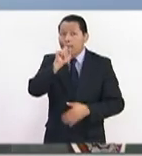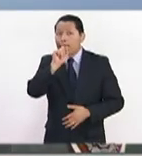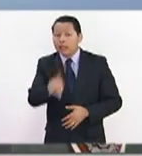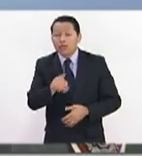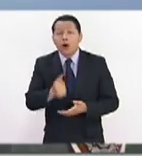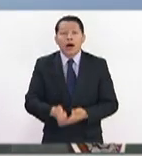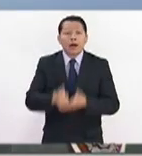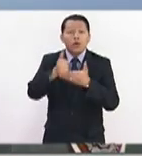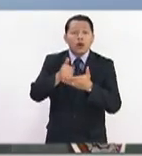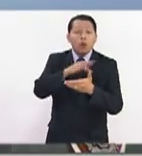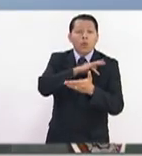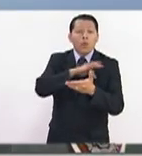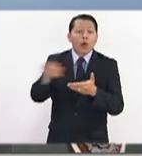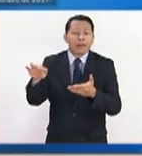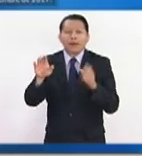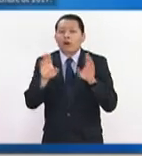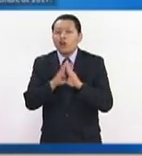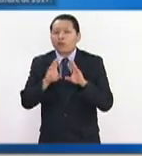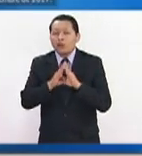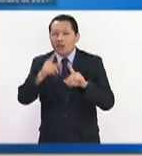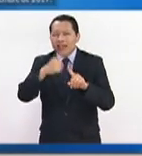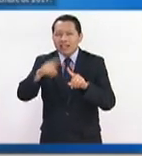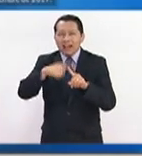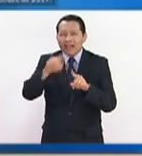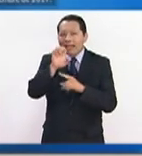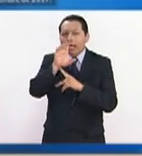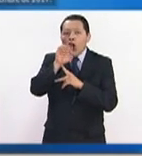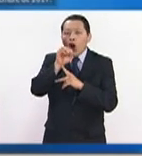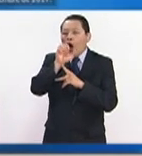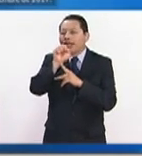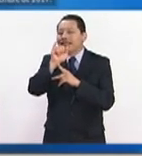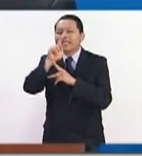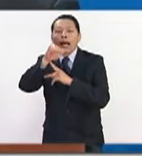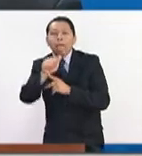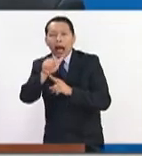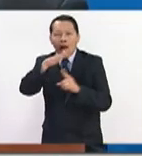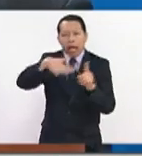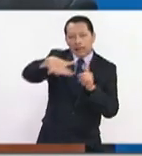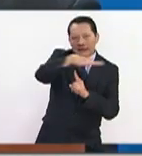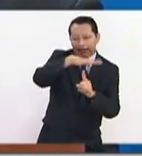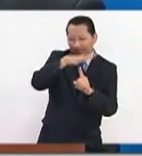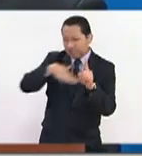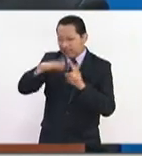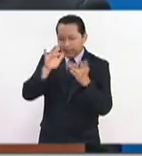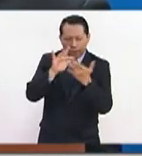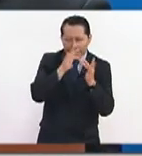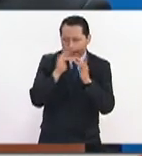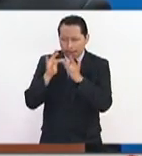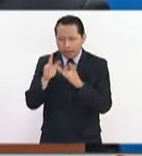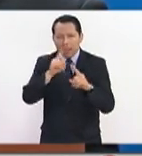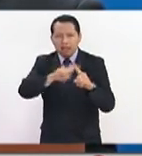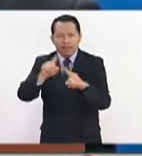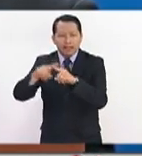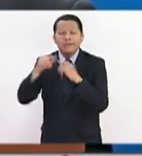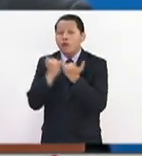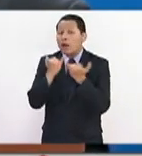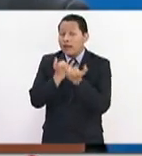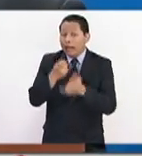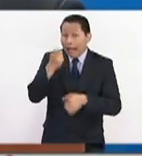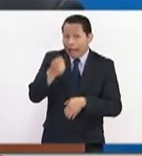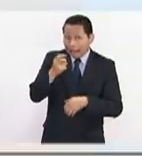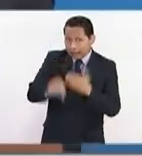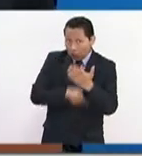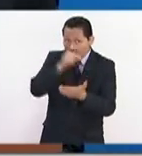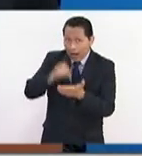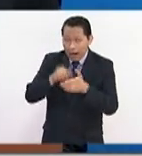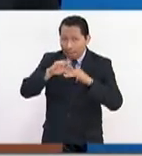contribuirá a mantener la conectividad de ecosistemas del Océano Pacífico, incluyendo otras áreas protegidas en ese extenso corredor